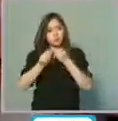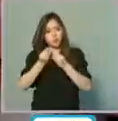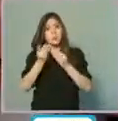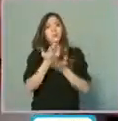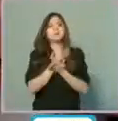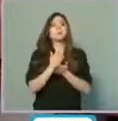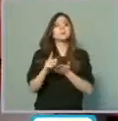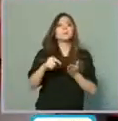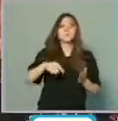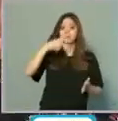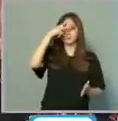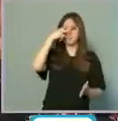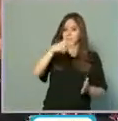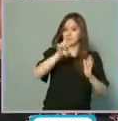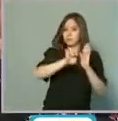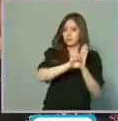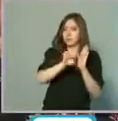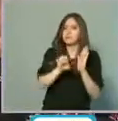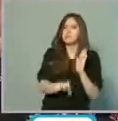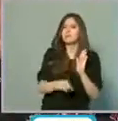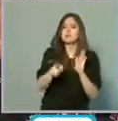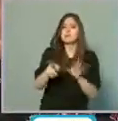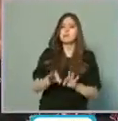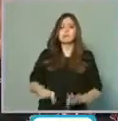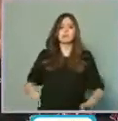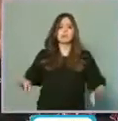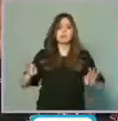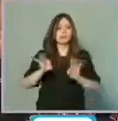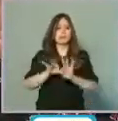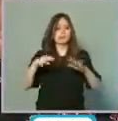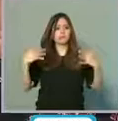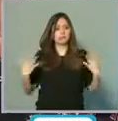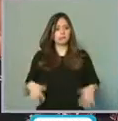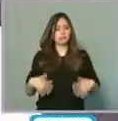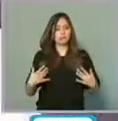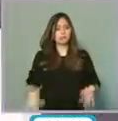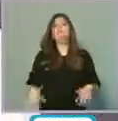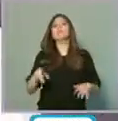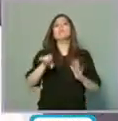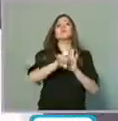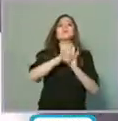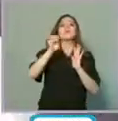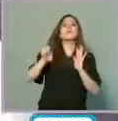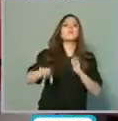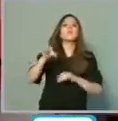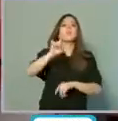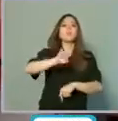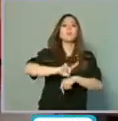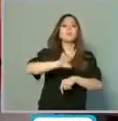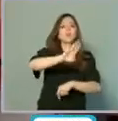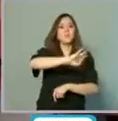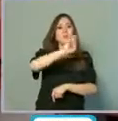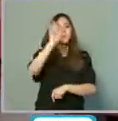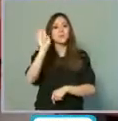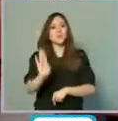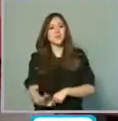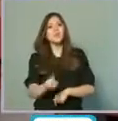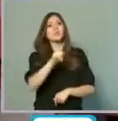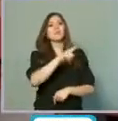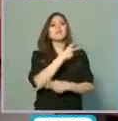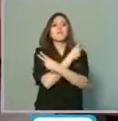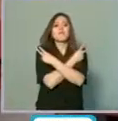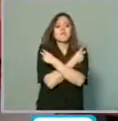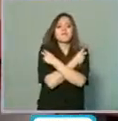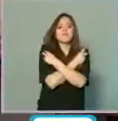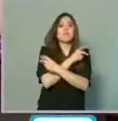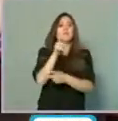ustedes cómo no va a ser importante esto. Ya podemos ver en los altares de muertos las clásicas calaveritas que están de azúcar y tal, ya las encontramos también de